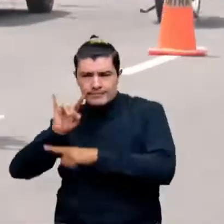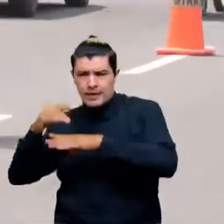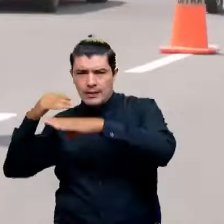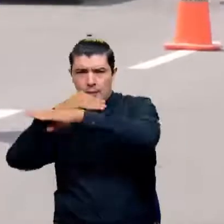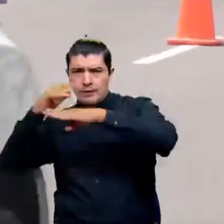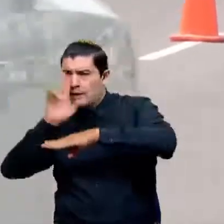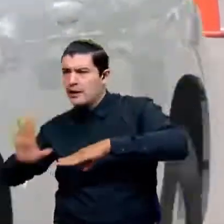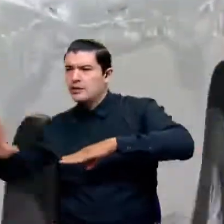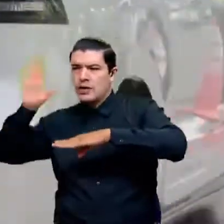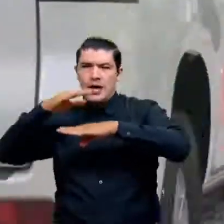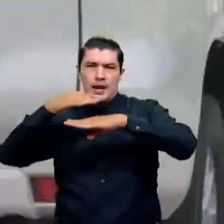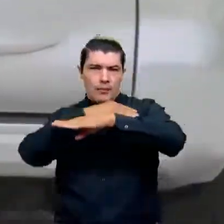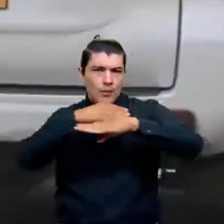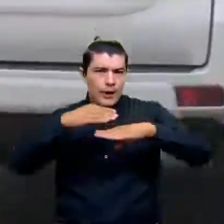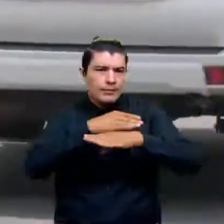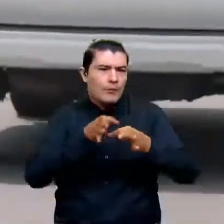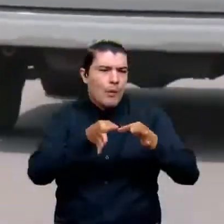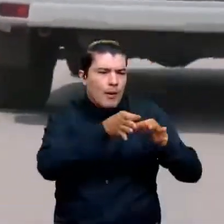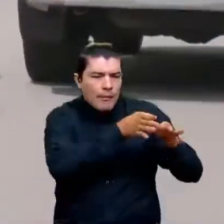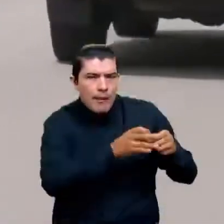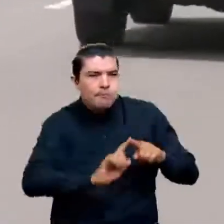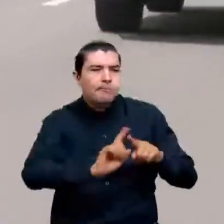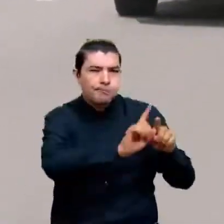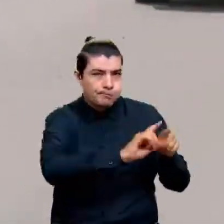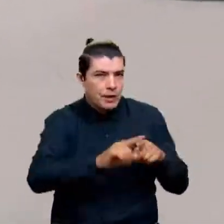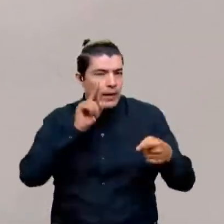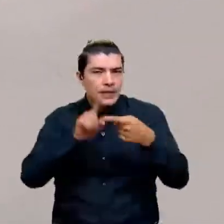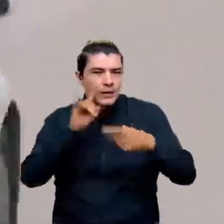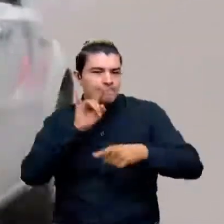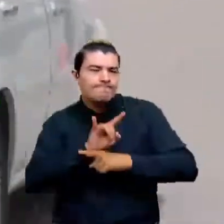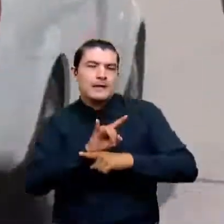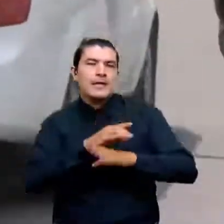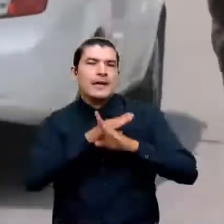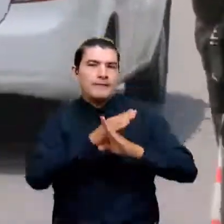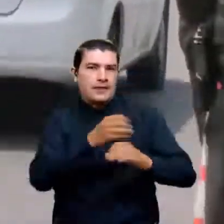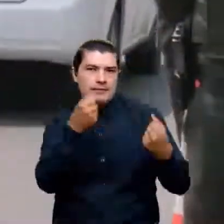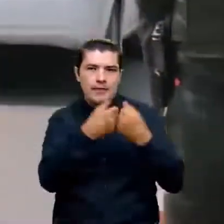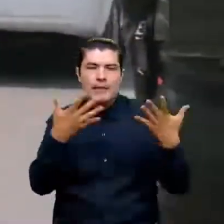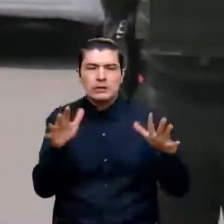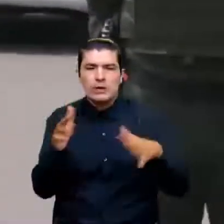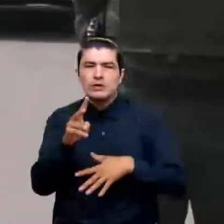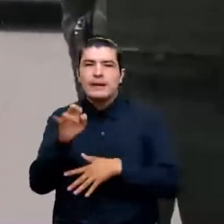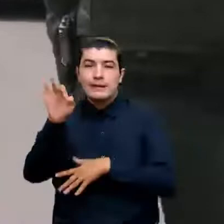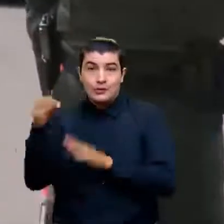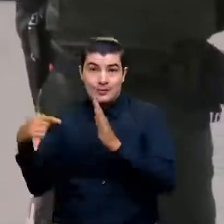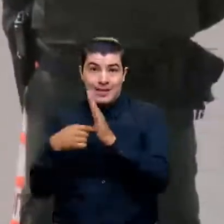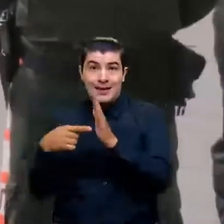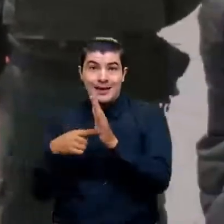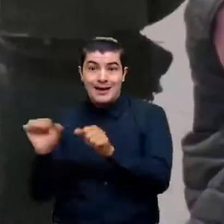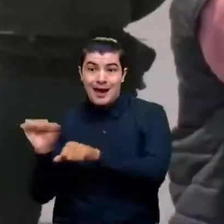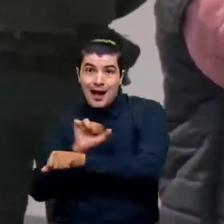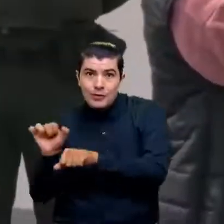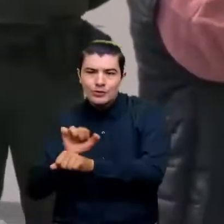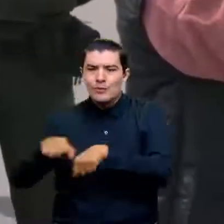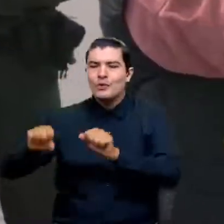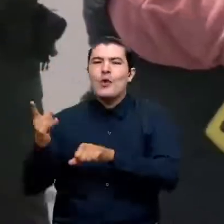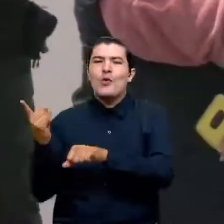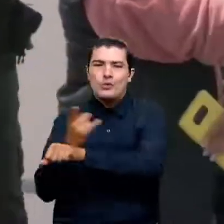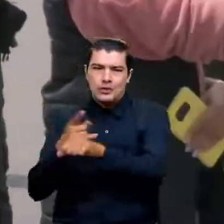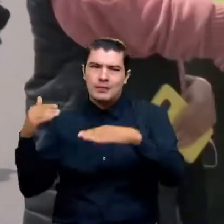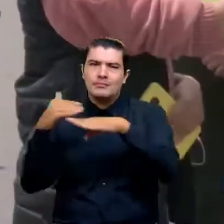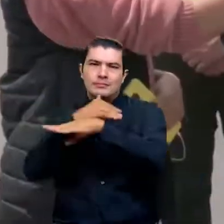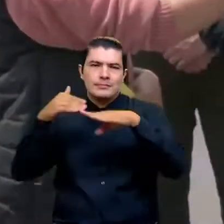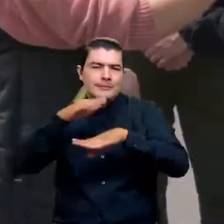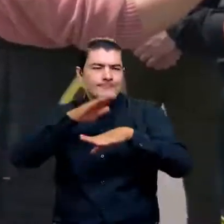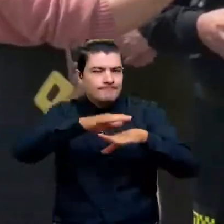nacionales están focalizados en disminuir los siniestros viales. Esperamos cerca de 28 mil vehículos que van a utilizar las vías. Nuestro